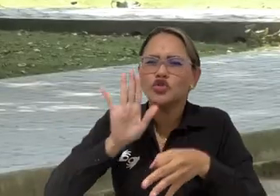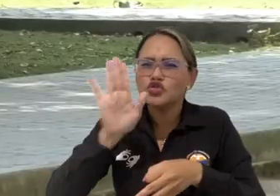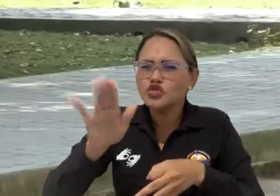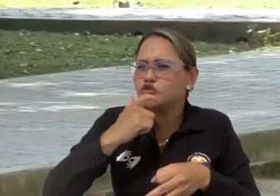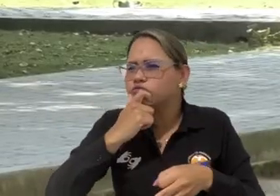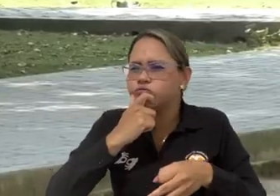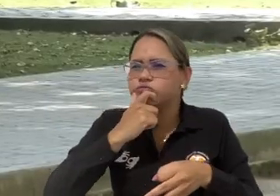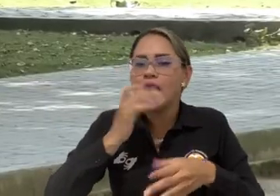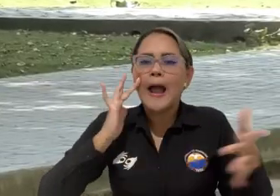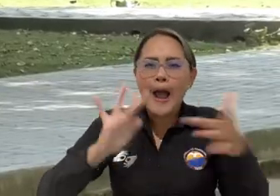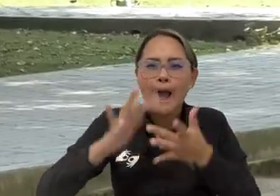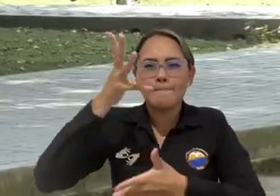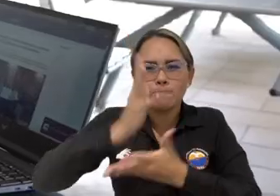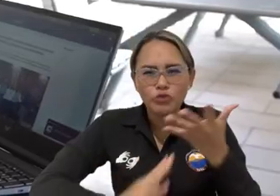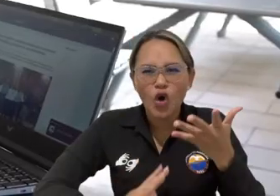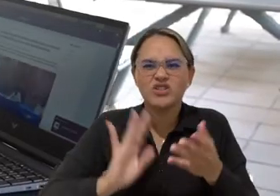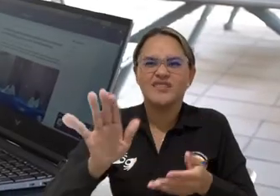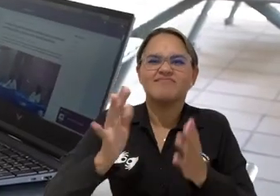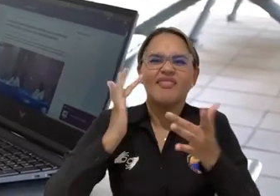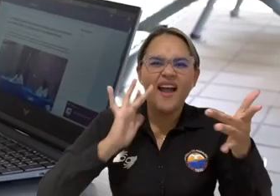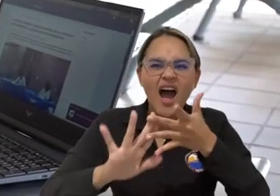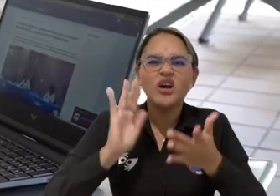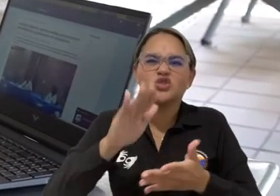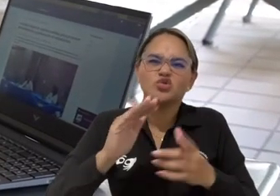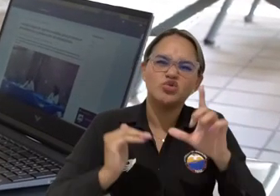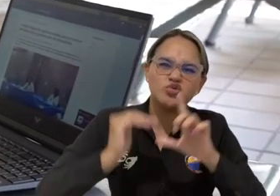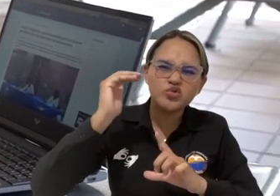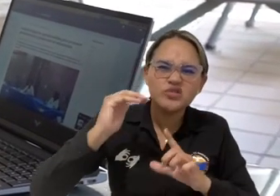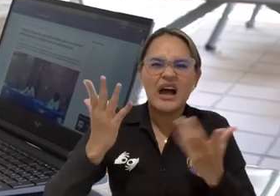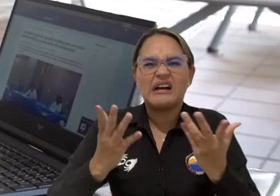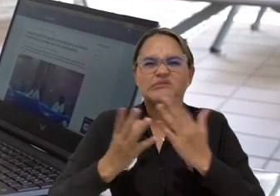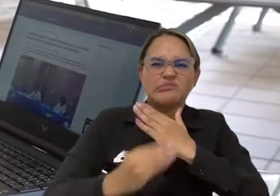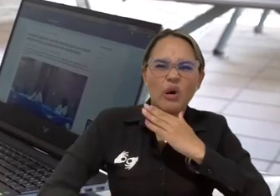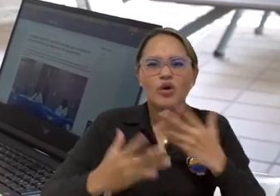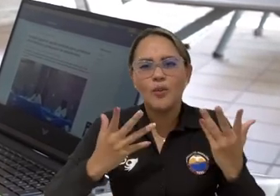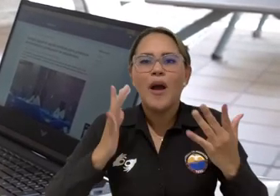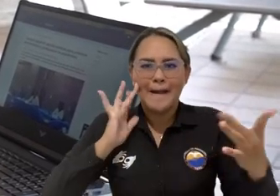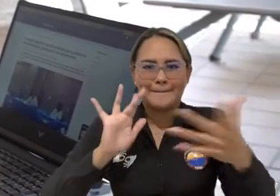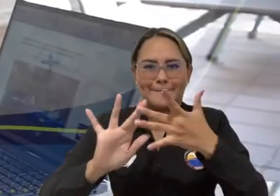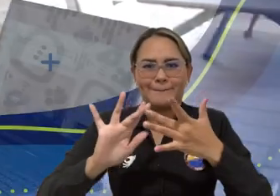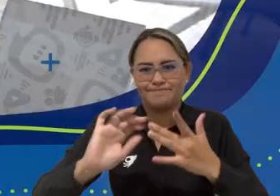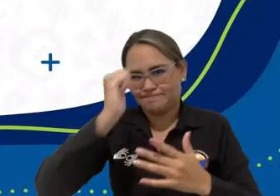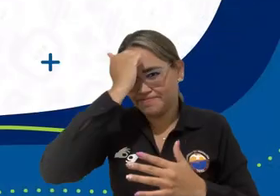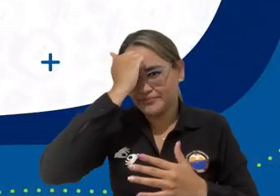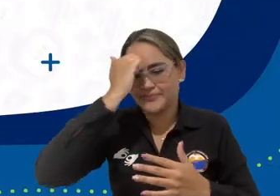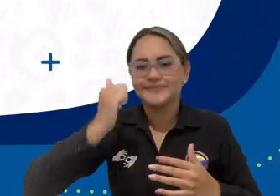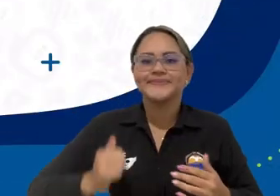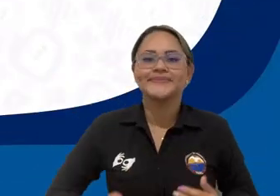institución educativa, desempeño académico y condiciones socioeconómicas y de vulnerabilidad.